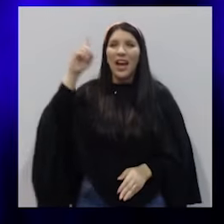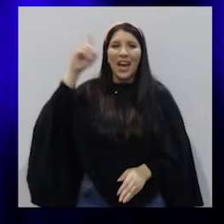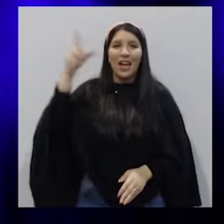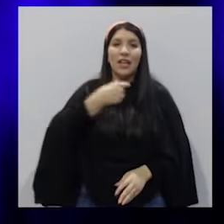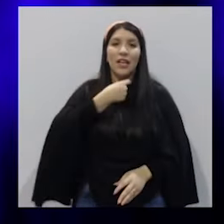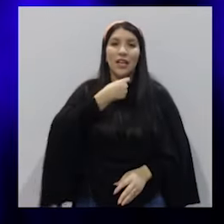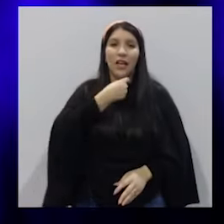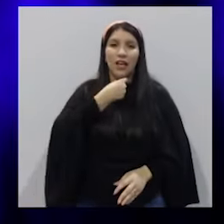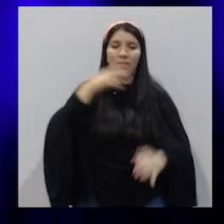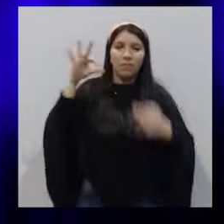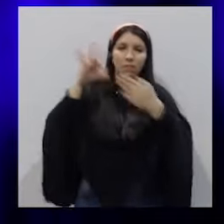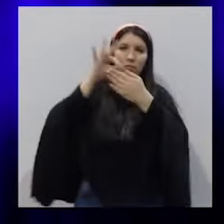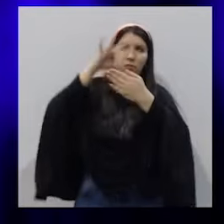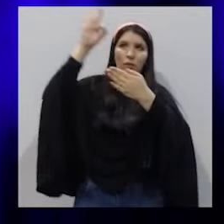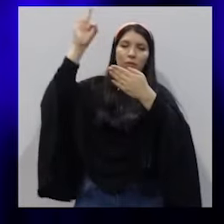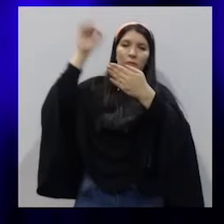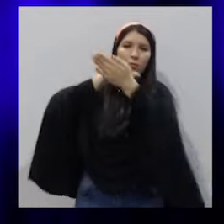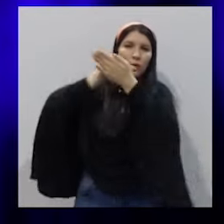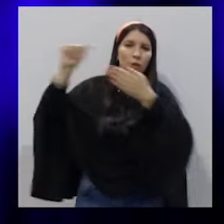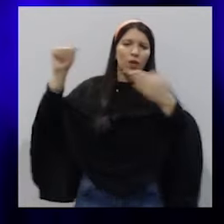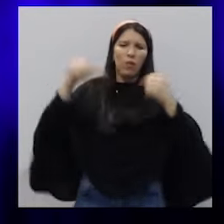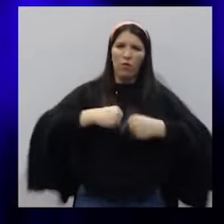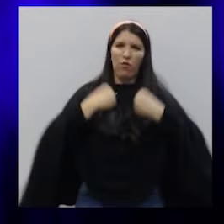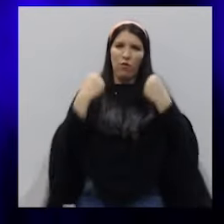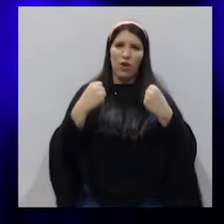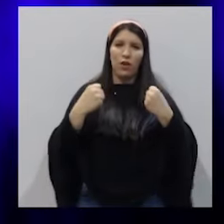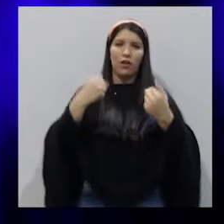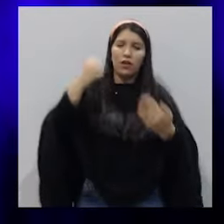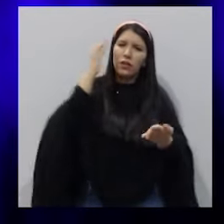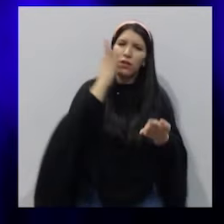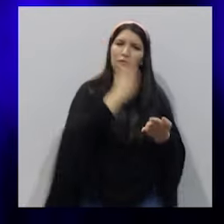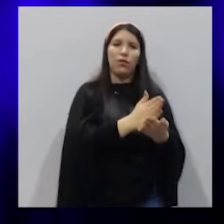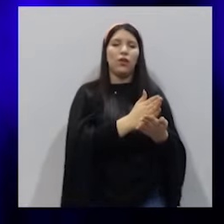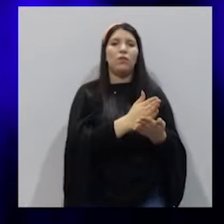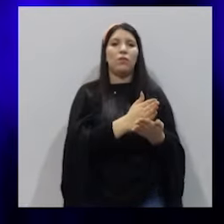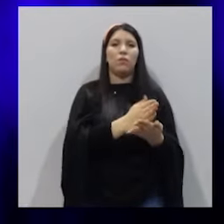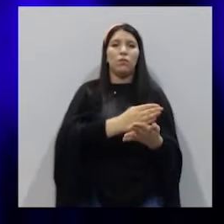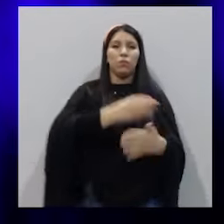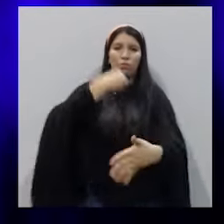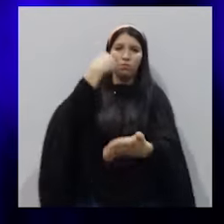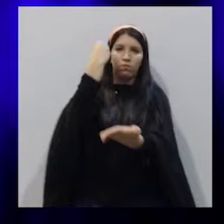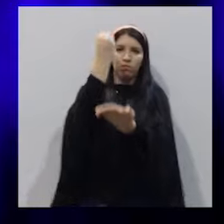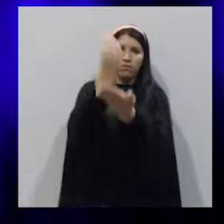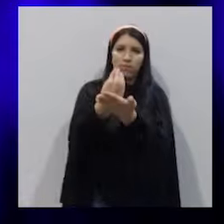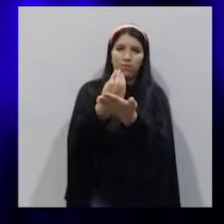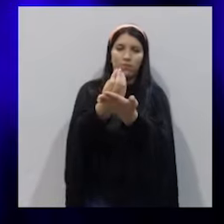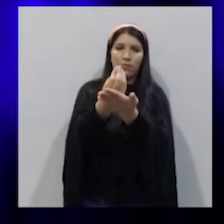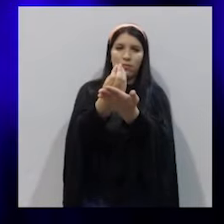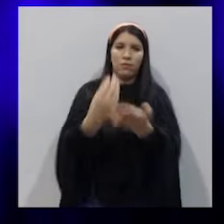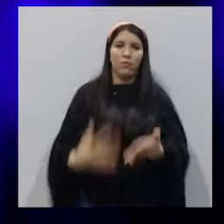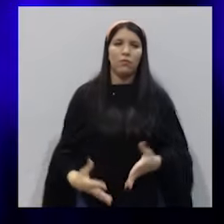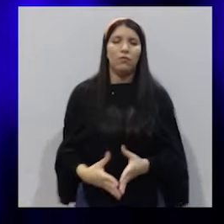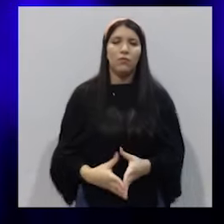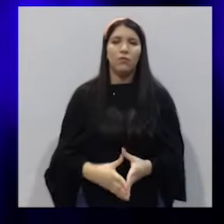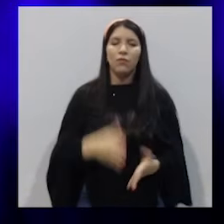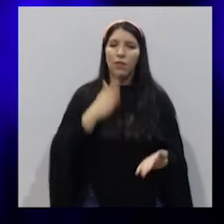sea firme que esté consolidado como un edificio sobre una roca firme